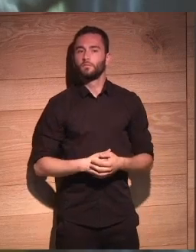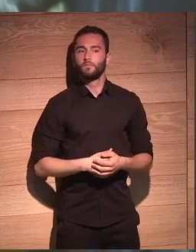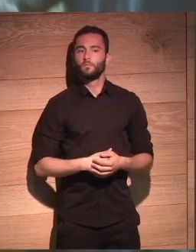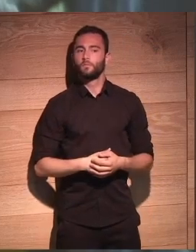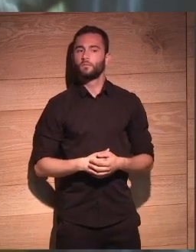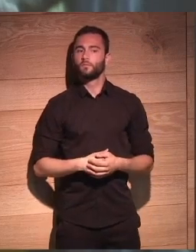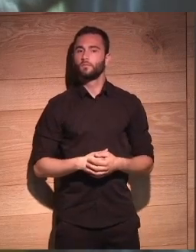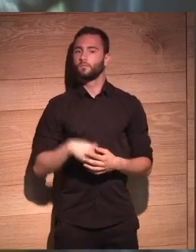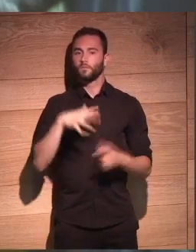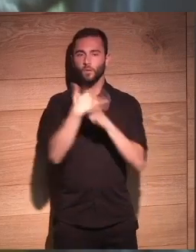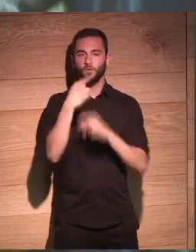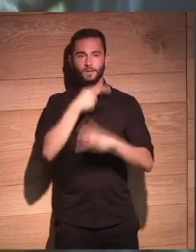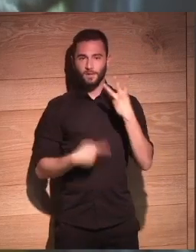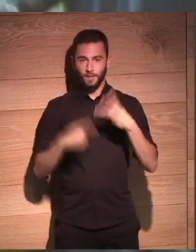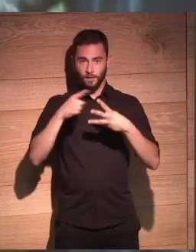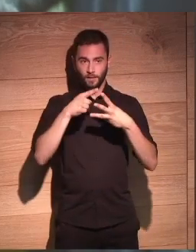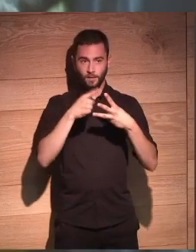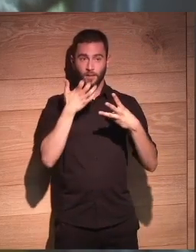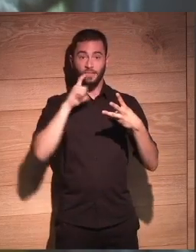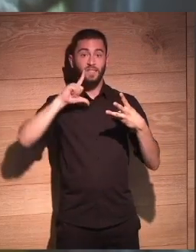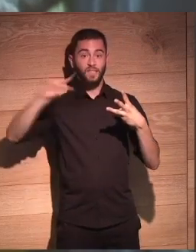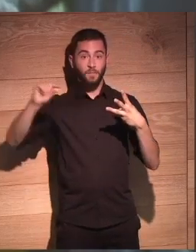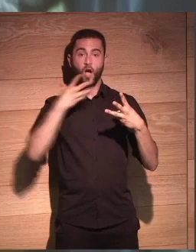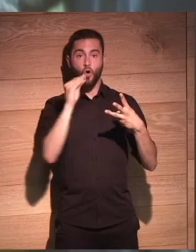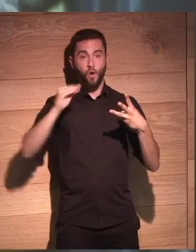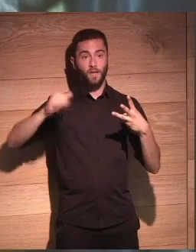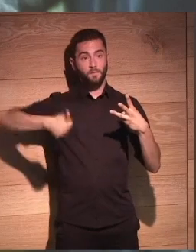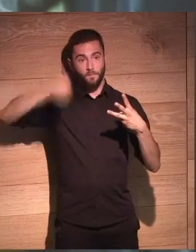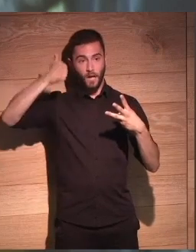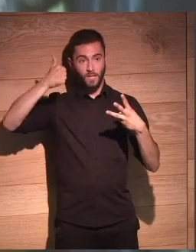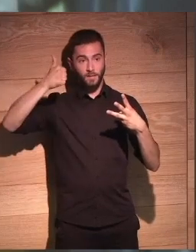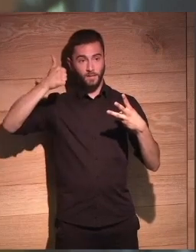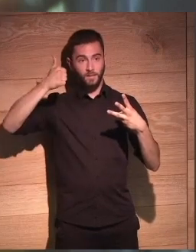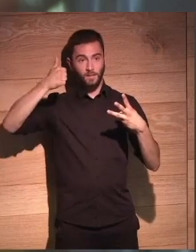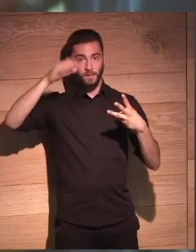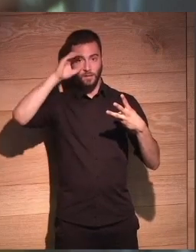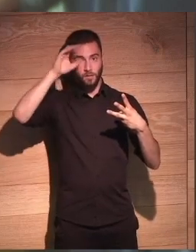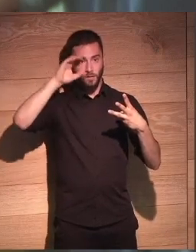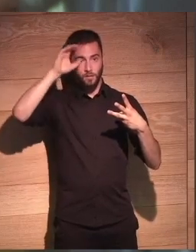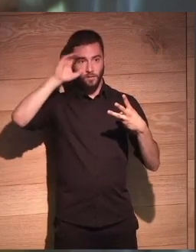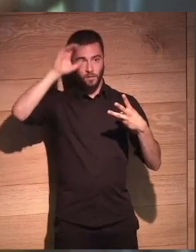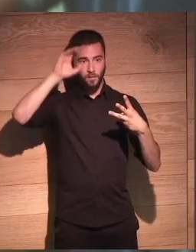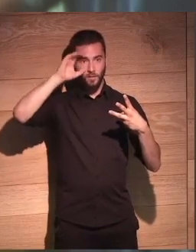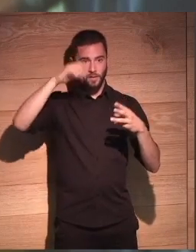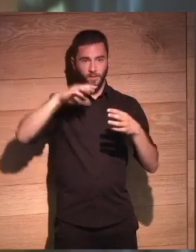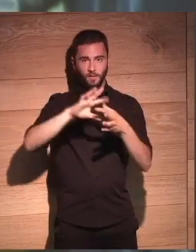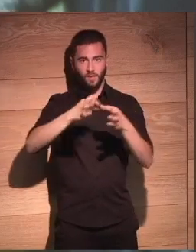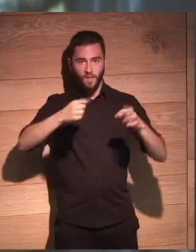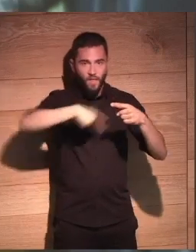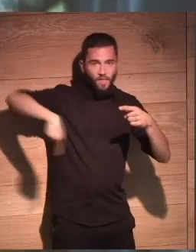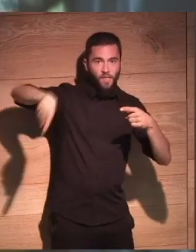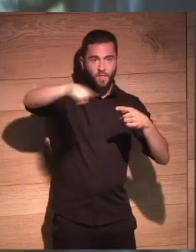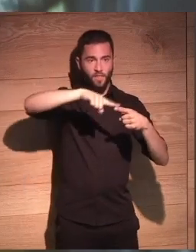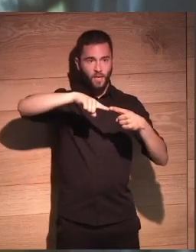que tiene tres momentos. Uno es que el que se va es el más joven y va escuchando. El segundo es que es en círculo,